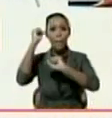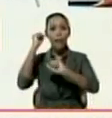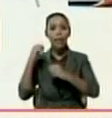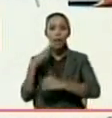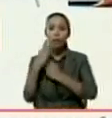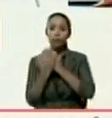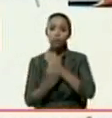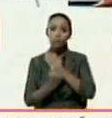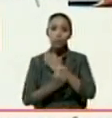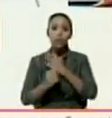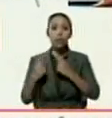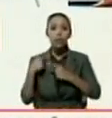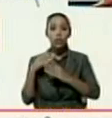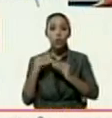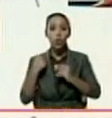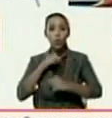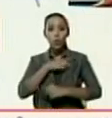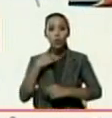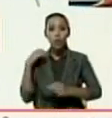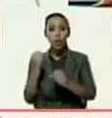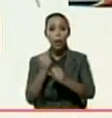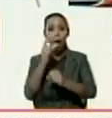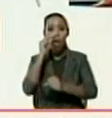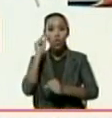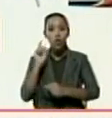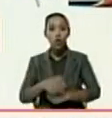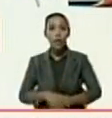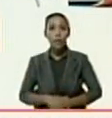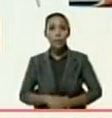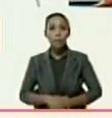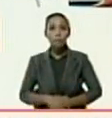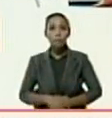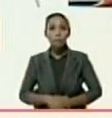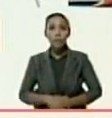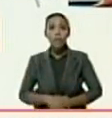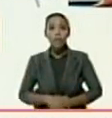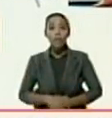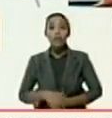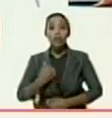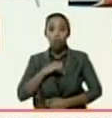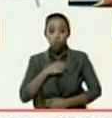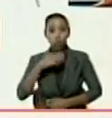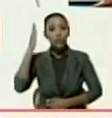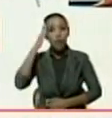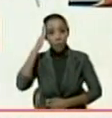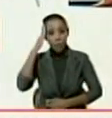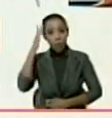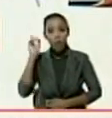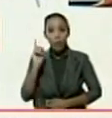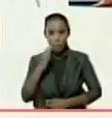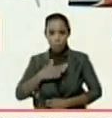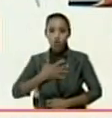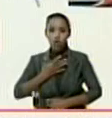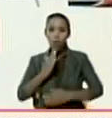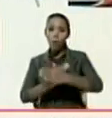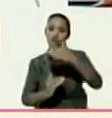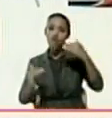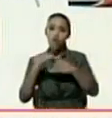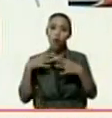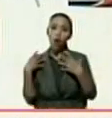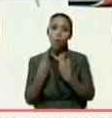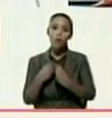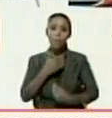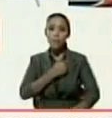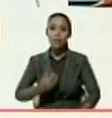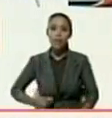cariño y de afecto para nuestros trabajadores y estamos convencidos que vamos a superar esta dificultad. Nos acompaña el presidente